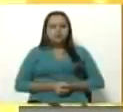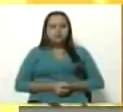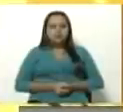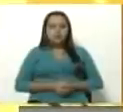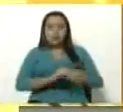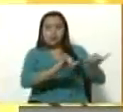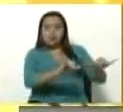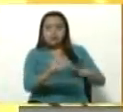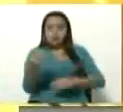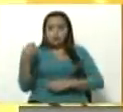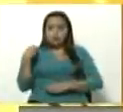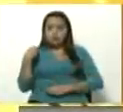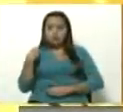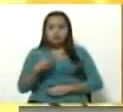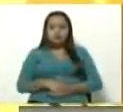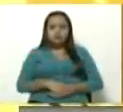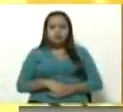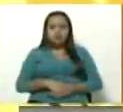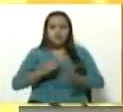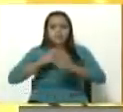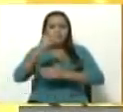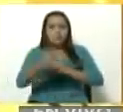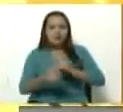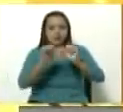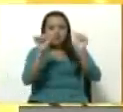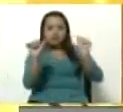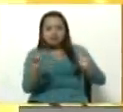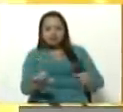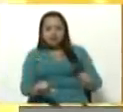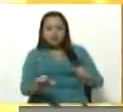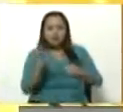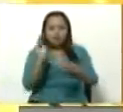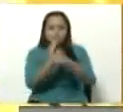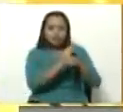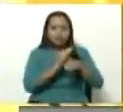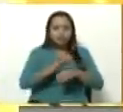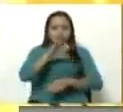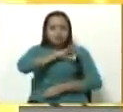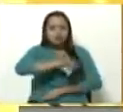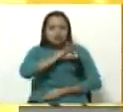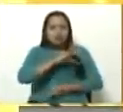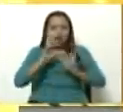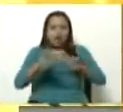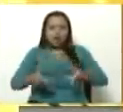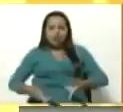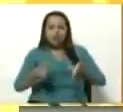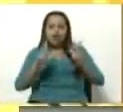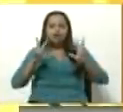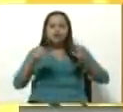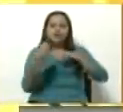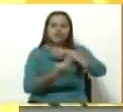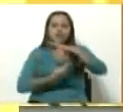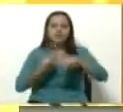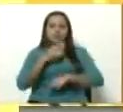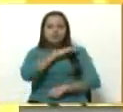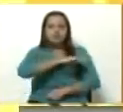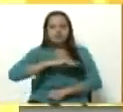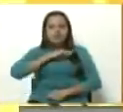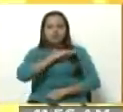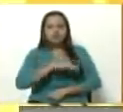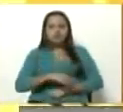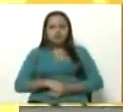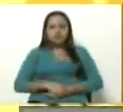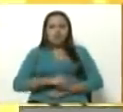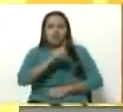Asimismo, anuncio el programa del Sistema de Protección Social, la inauguración de nuevas bases de misiones en